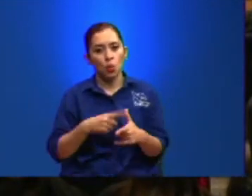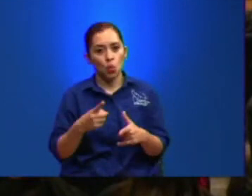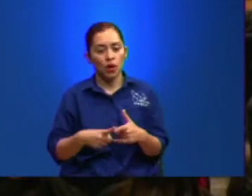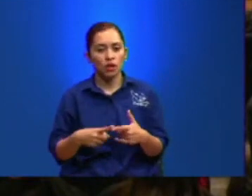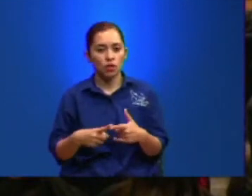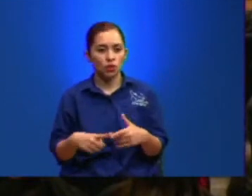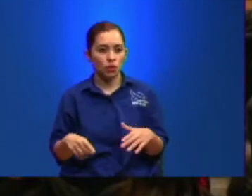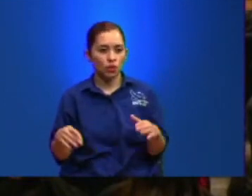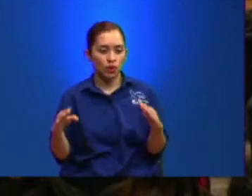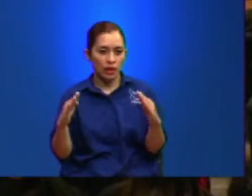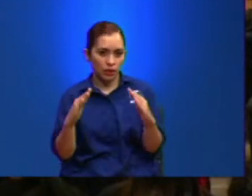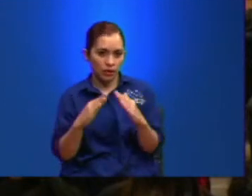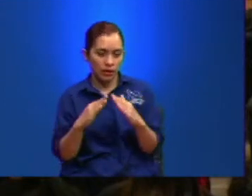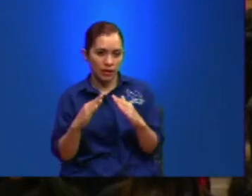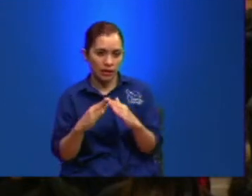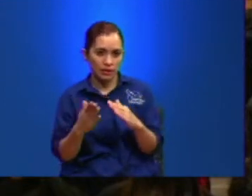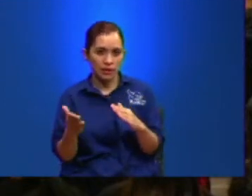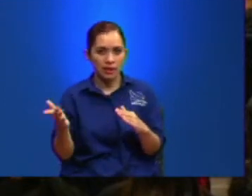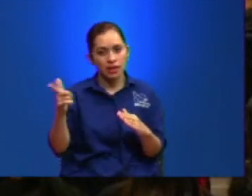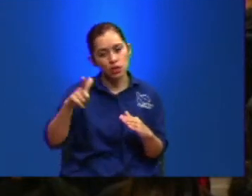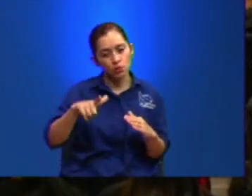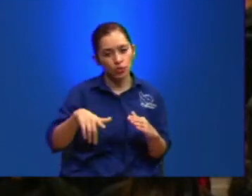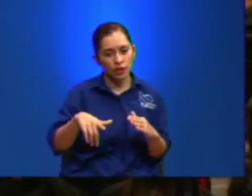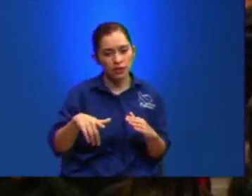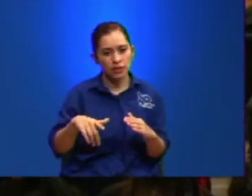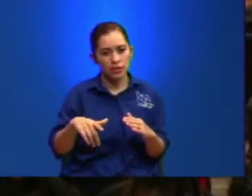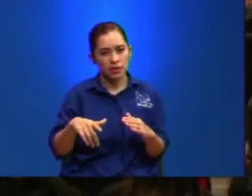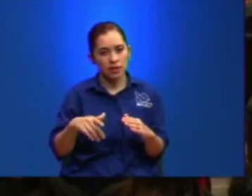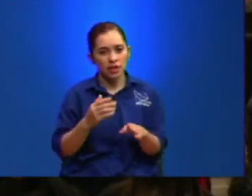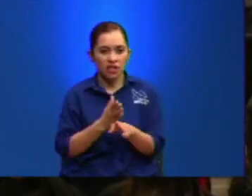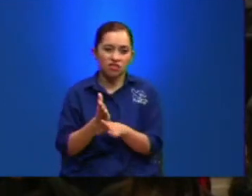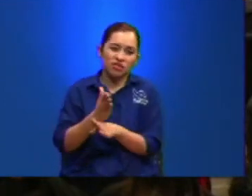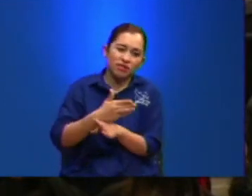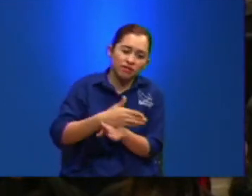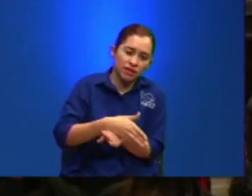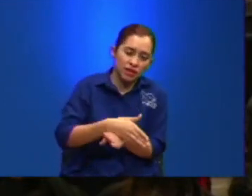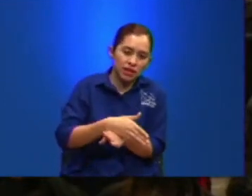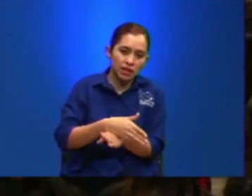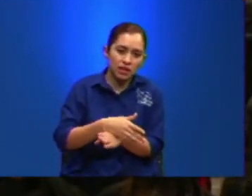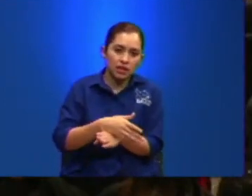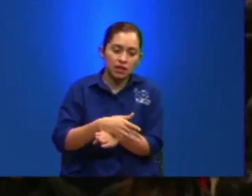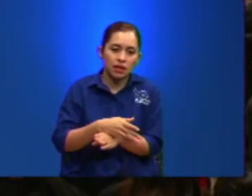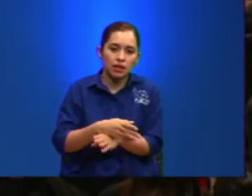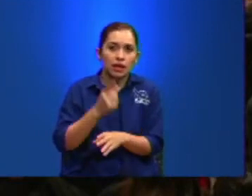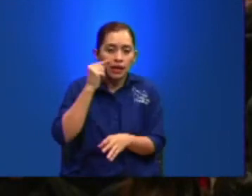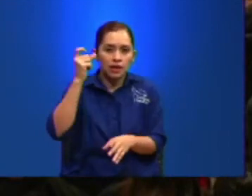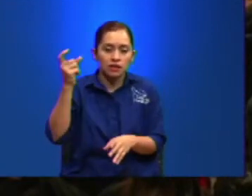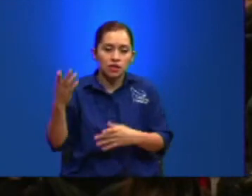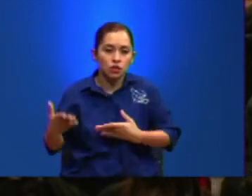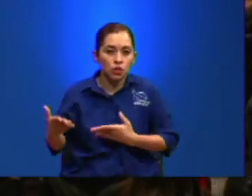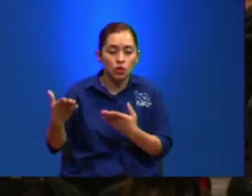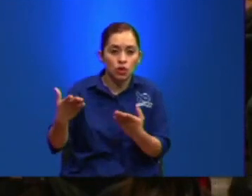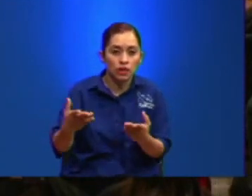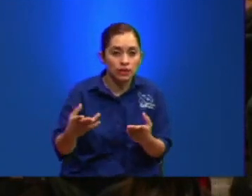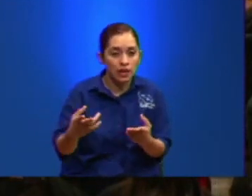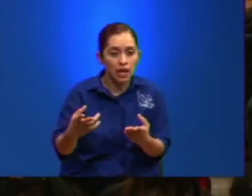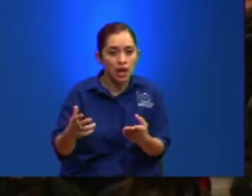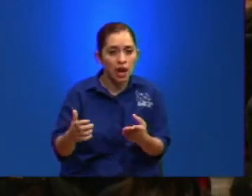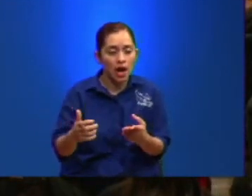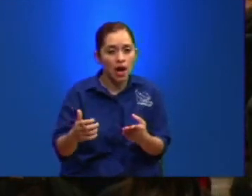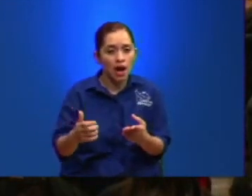en donde dios después de un fracaso le dio la oportunidad de restaurar se bueno qué bueno